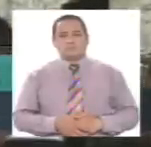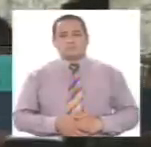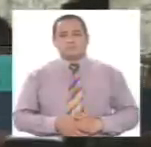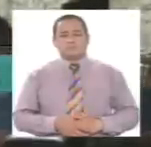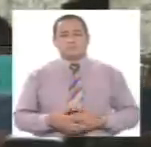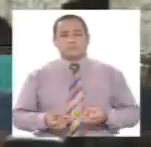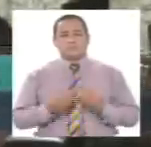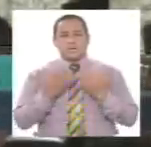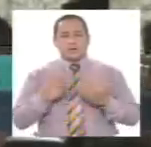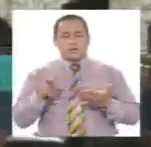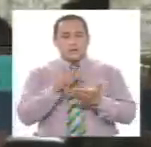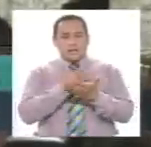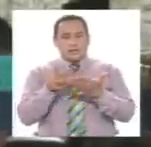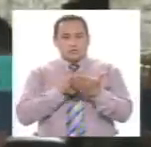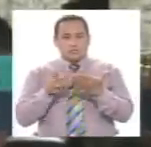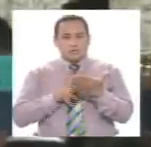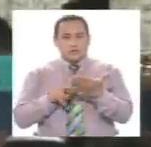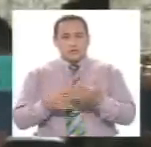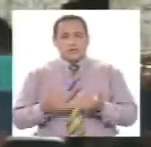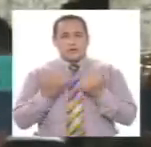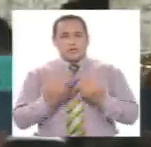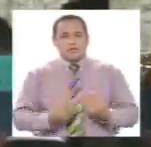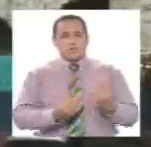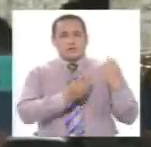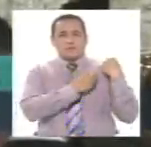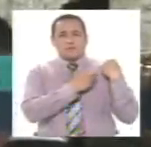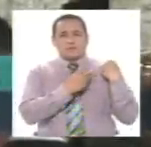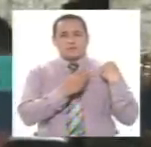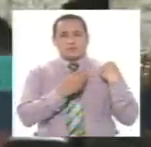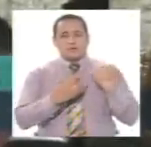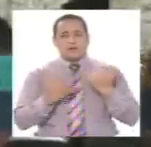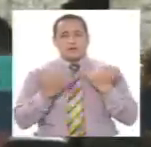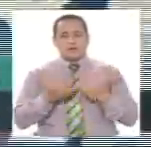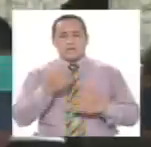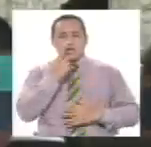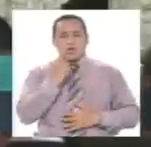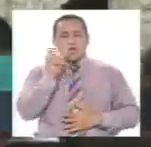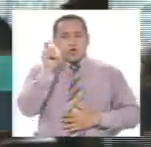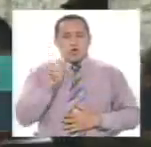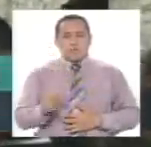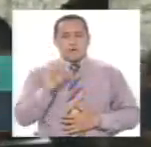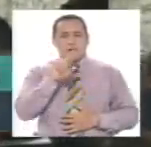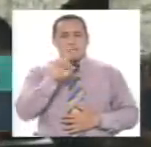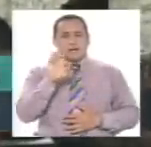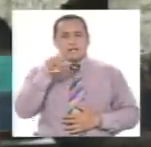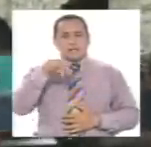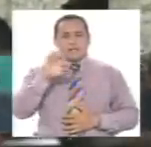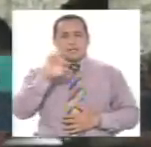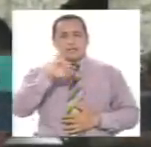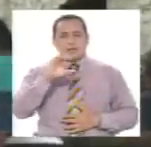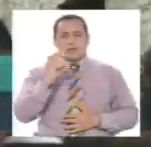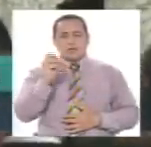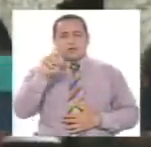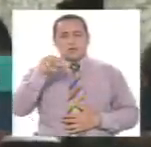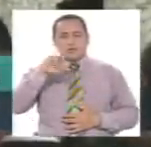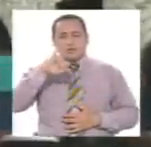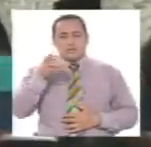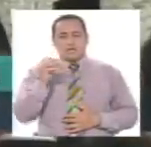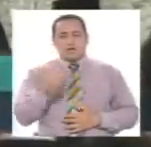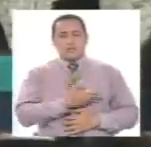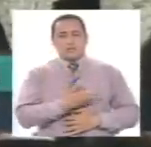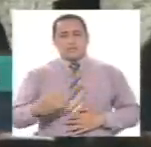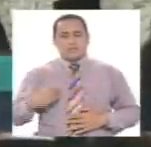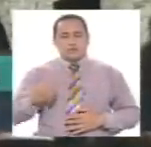Bien, se ha dado lectura al nombramiento de René Cornejo Díaz como presidente del Consejo